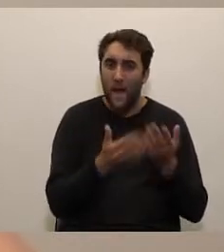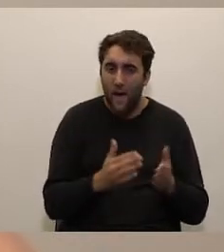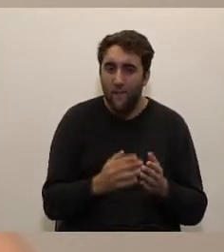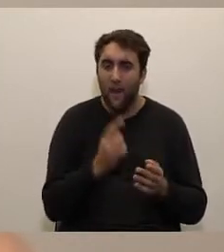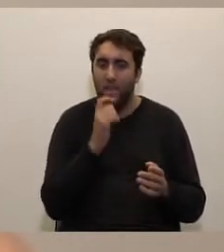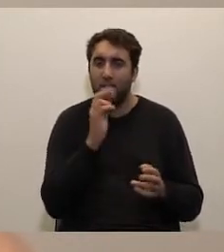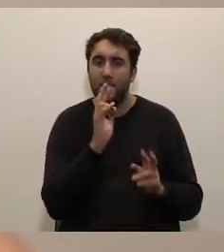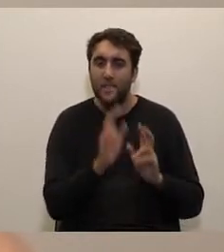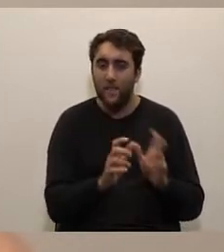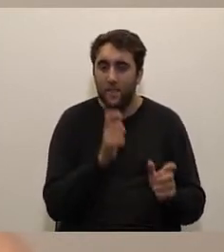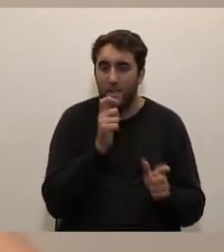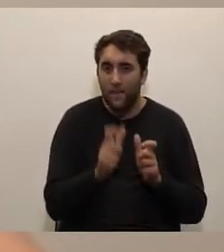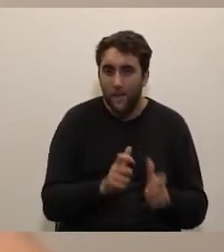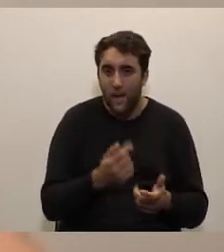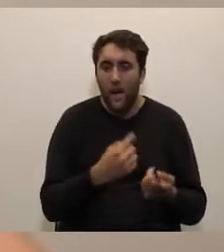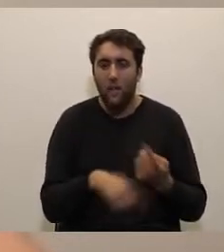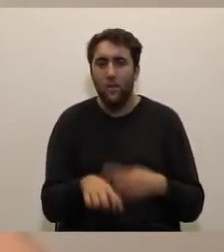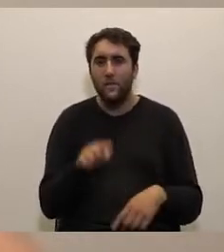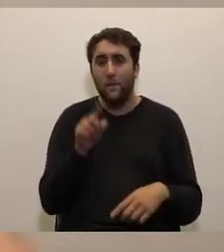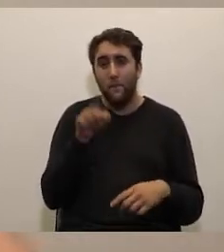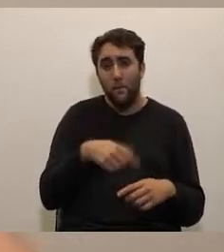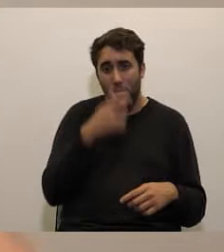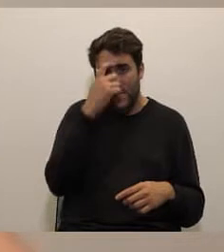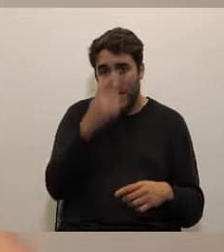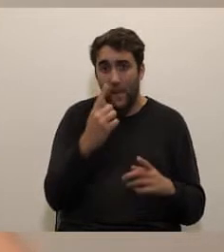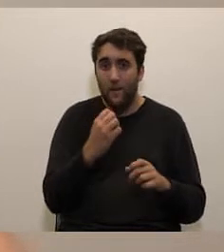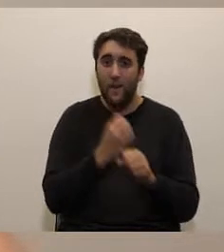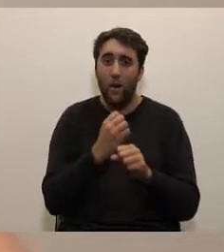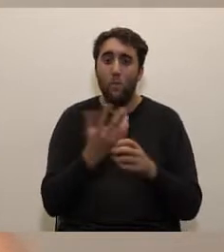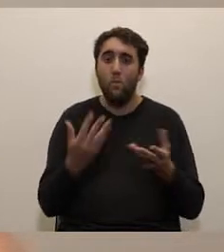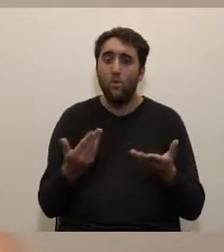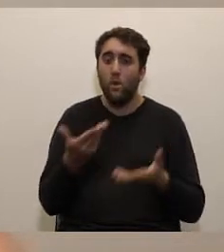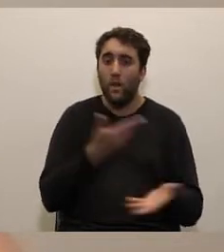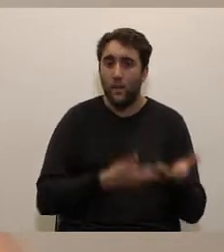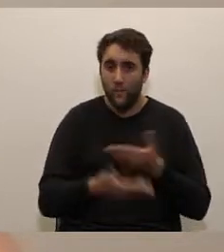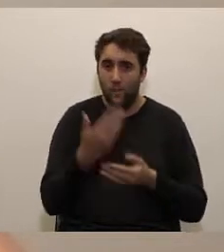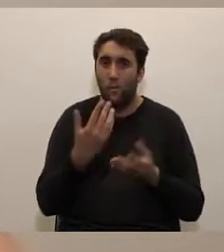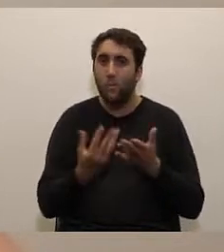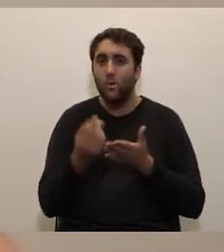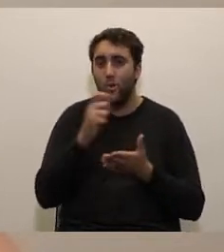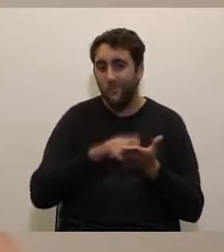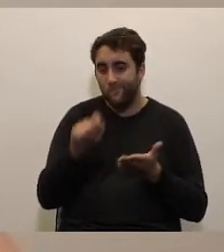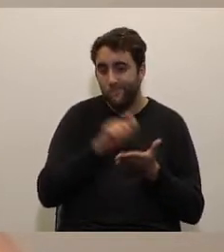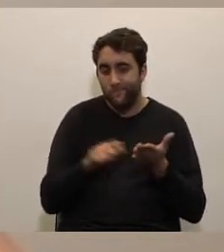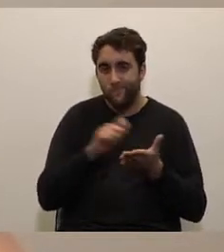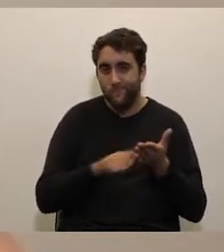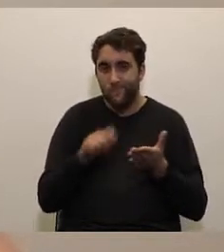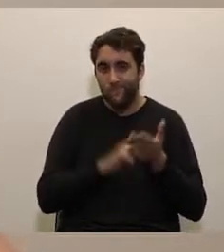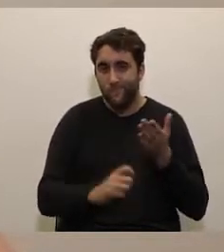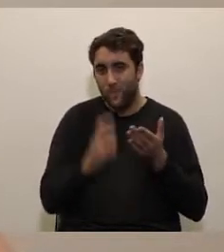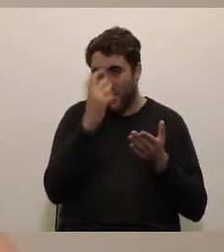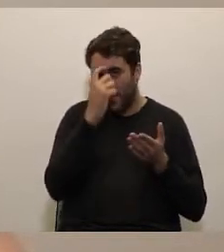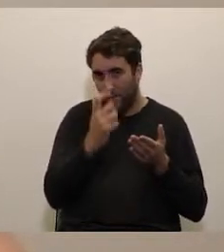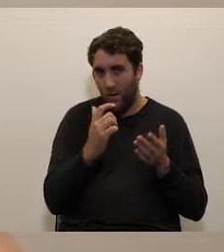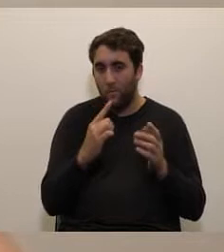buscando. Pero bueno, en ciencia hay mucho de colaboración en línea, se escriben artículos científicos con